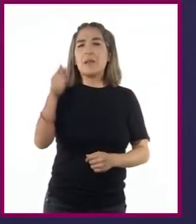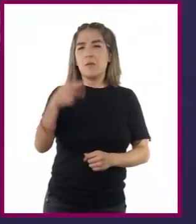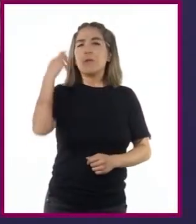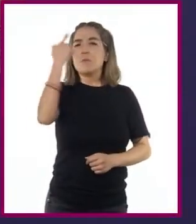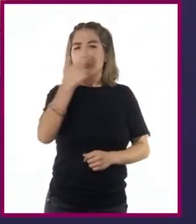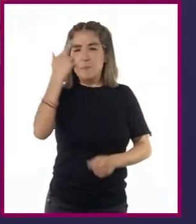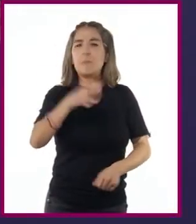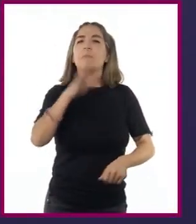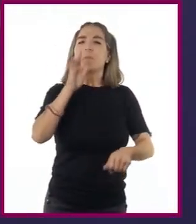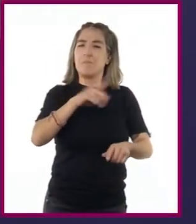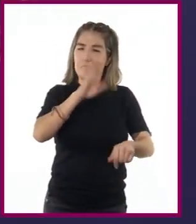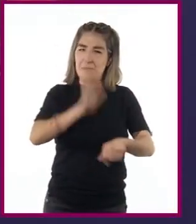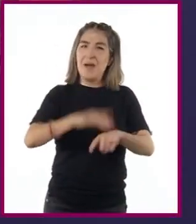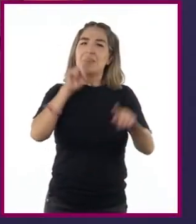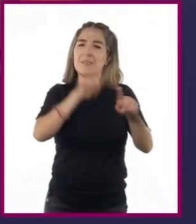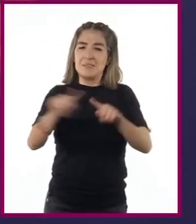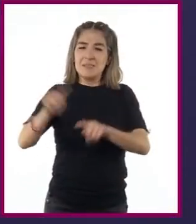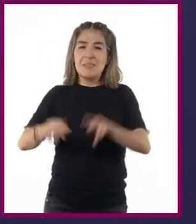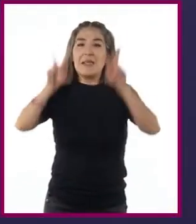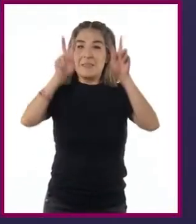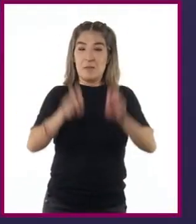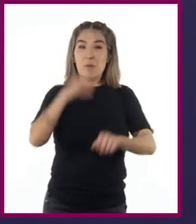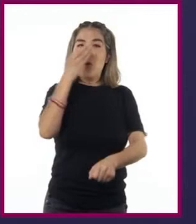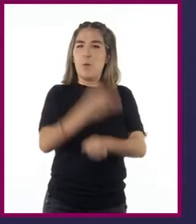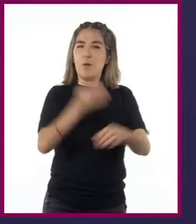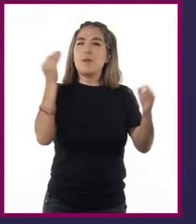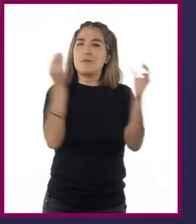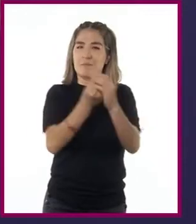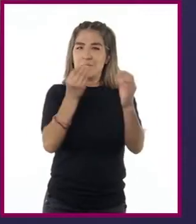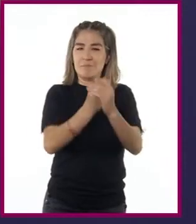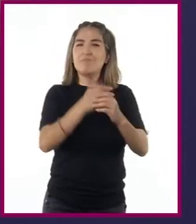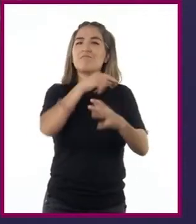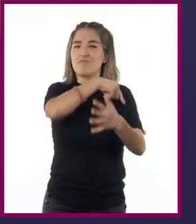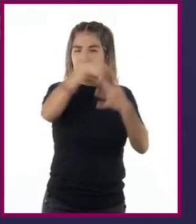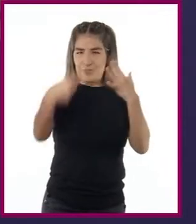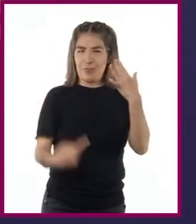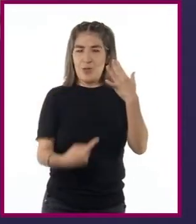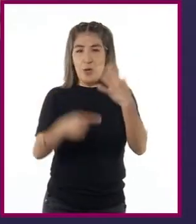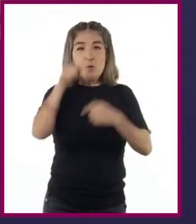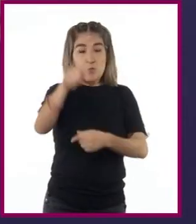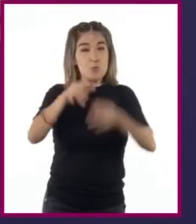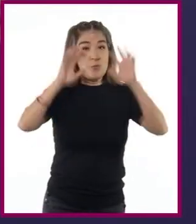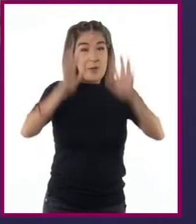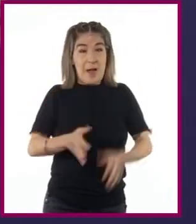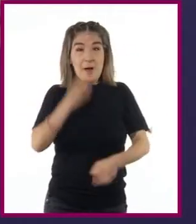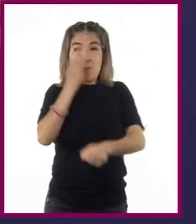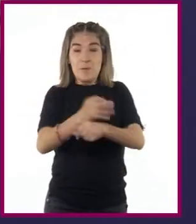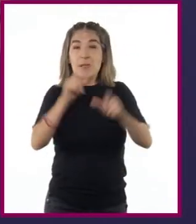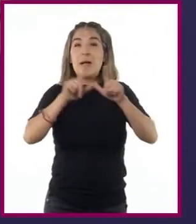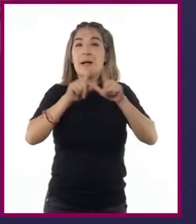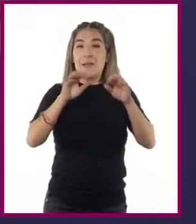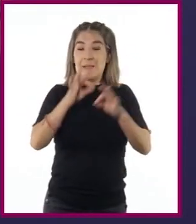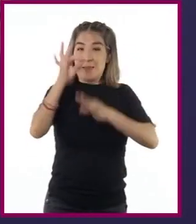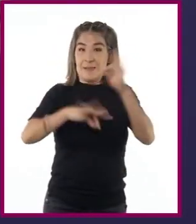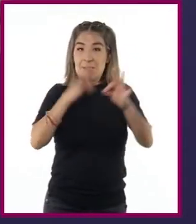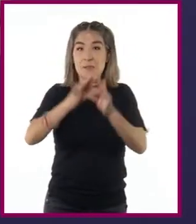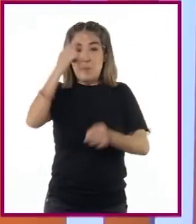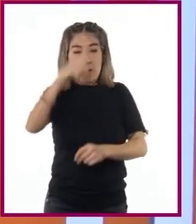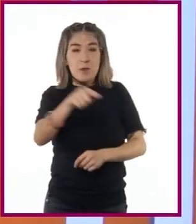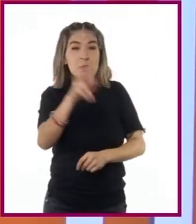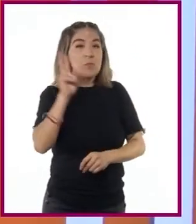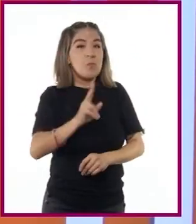analizado varios temas a lo largo de esta sesión. ¿Están listos para poner a prueba los temas